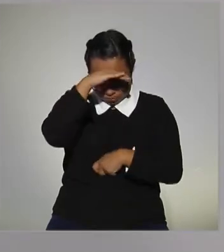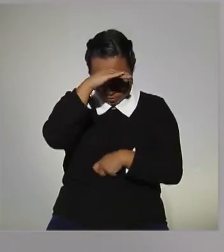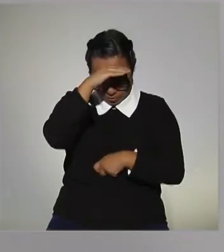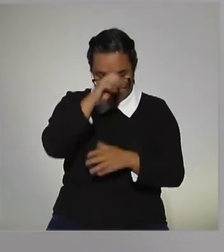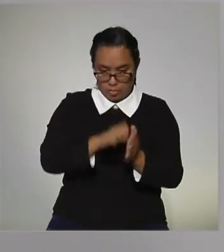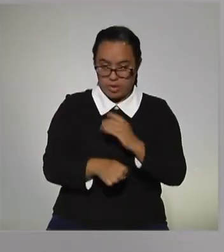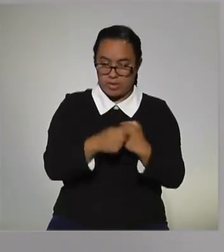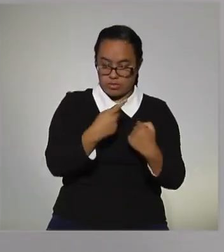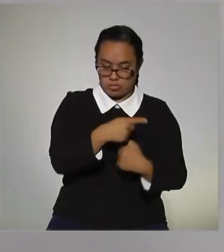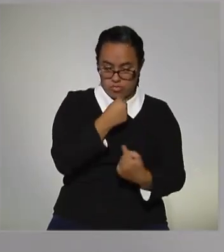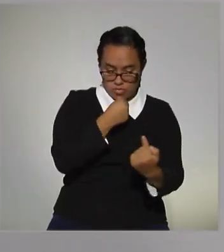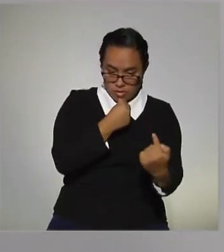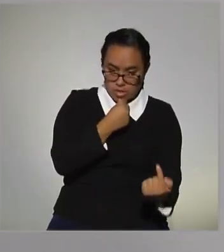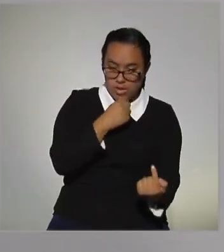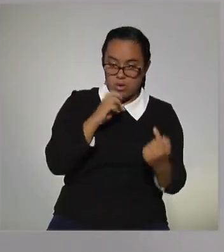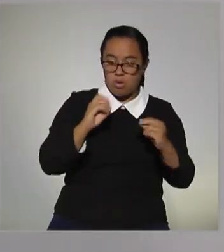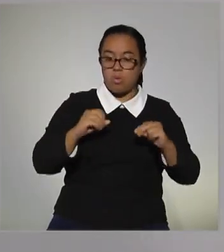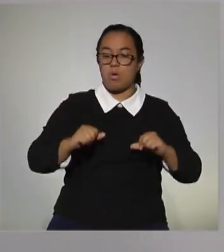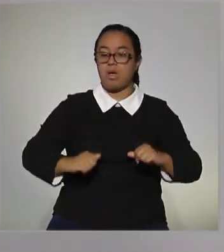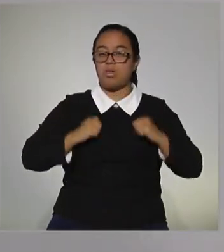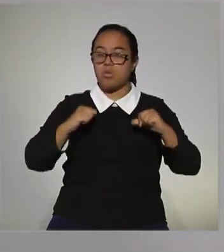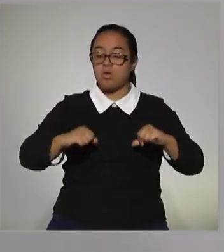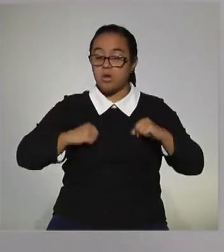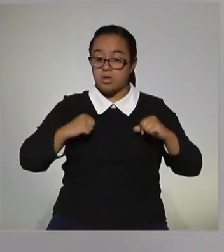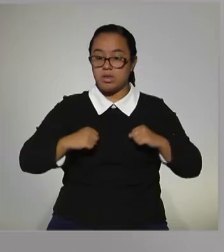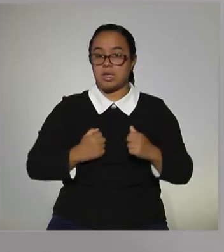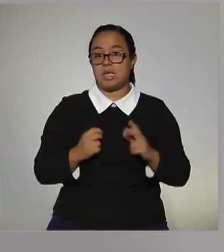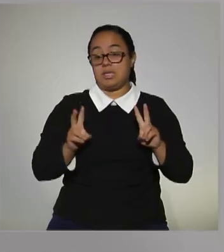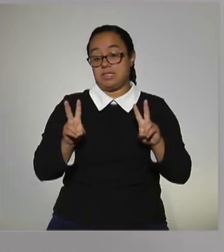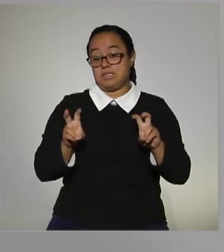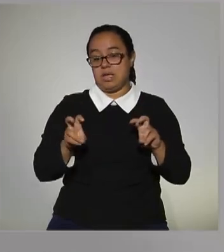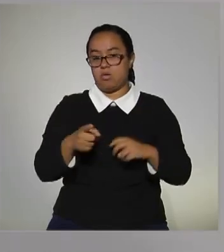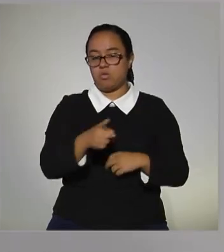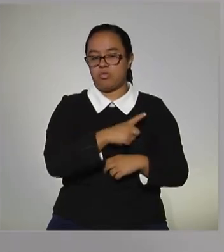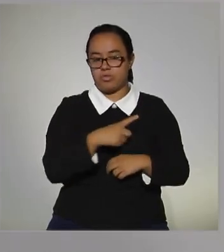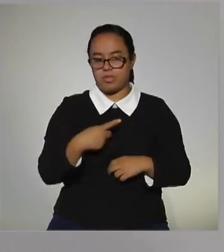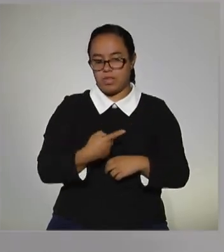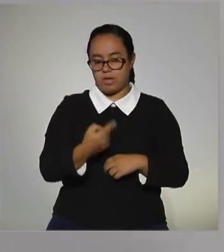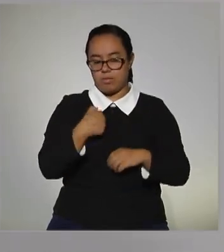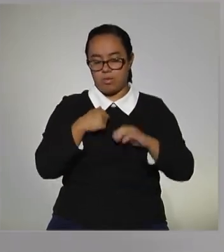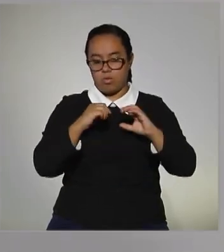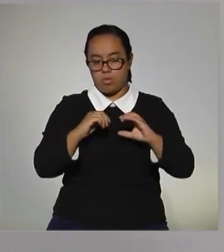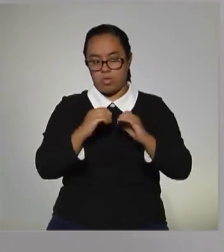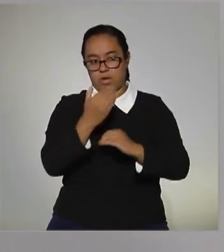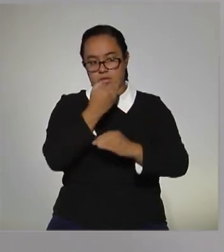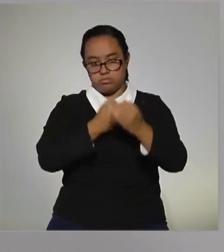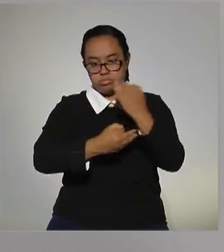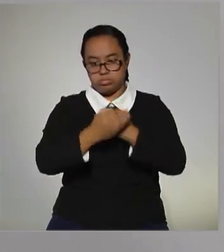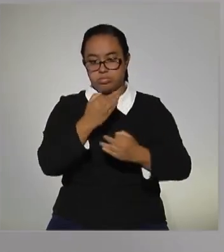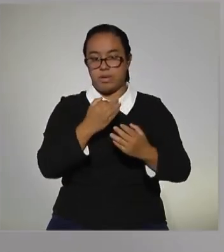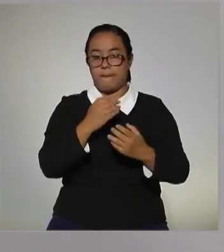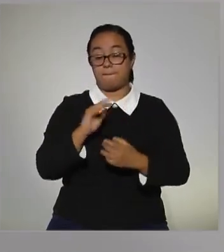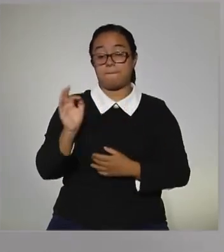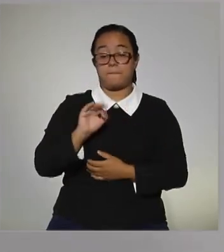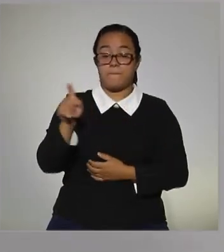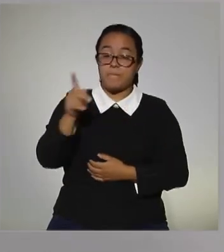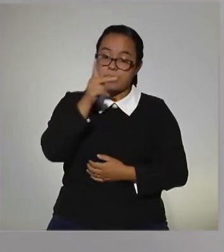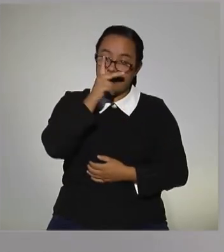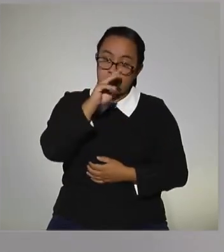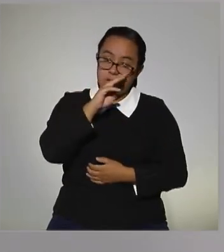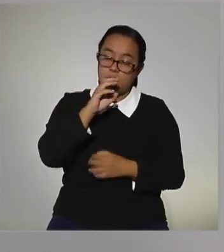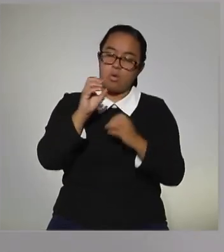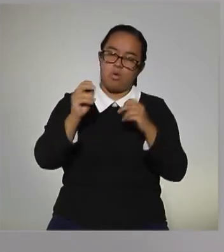la niñez o en la adolescencia son las figuras que se supone te tienen que cuidar, validar, proteger y enseñar, que serían quizás los padres o tu